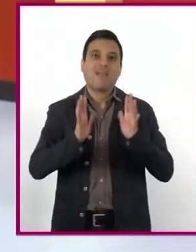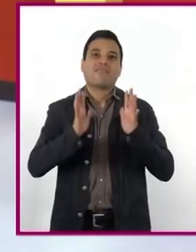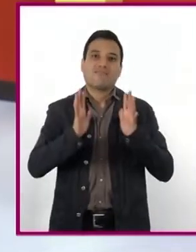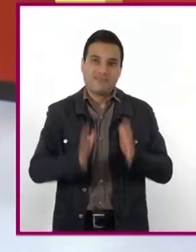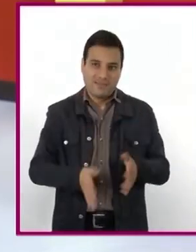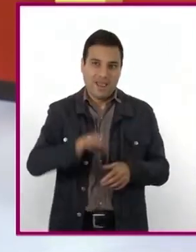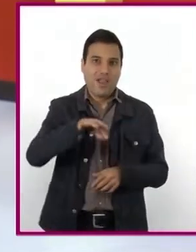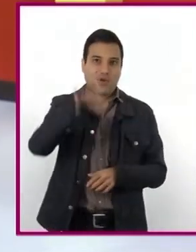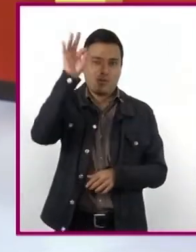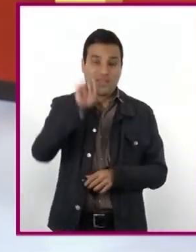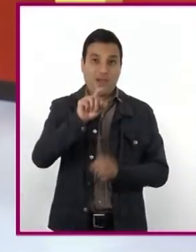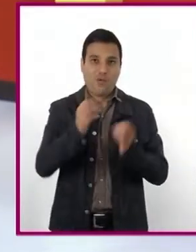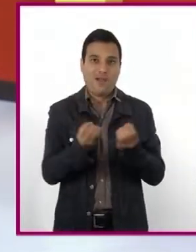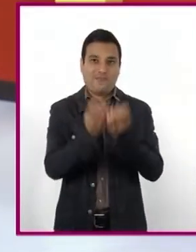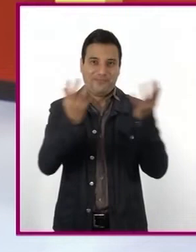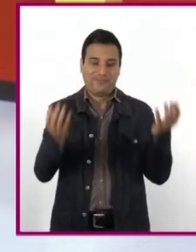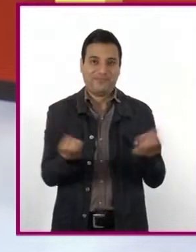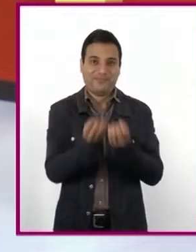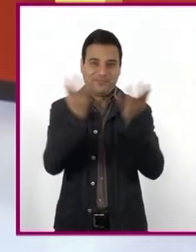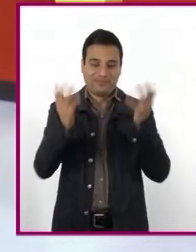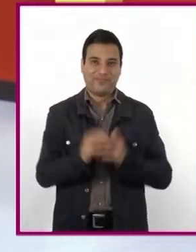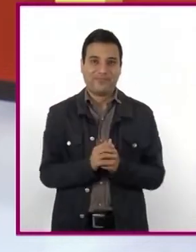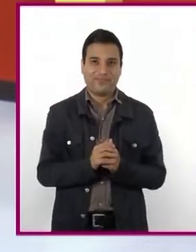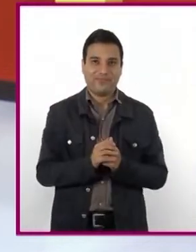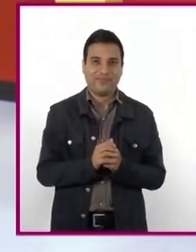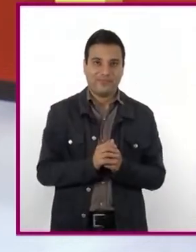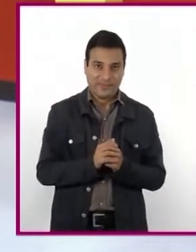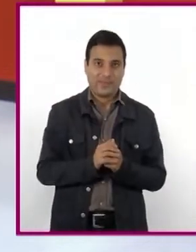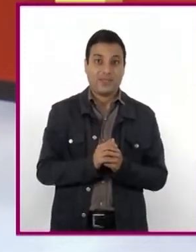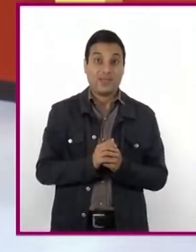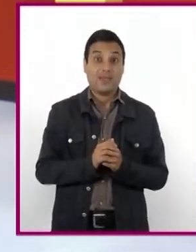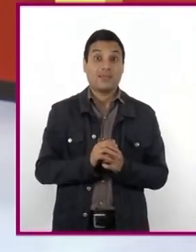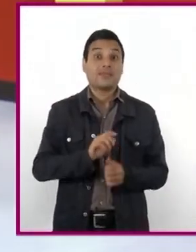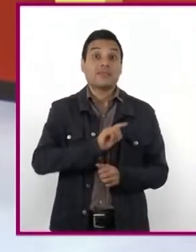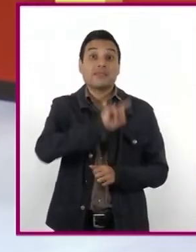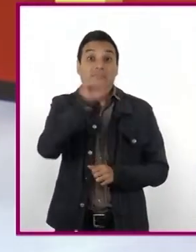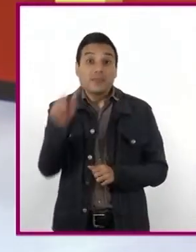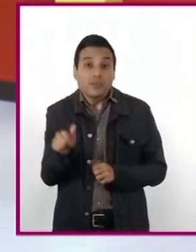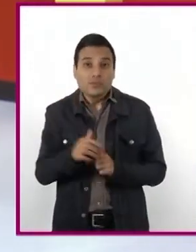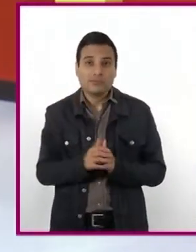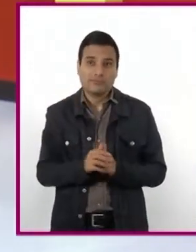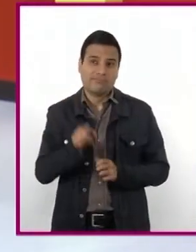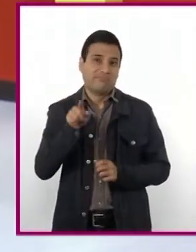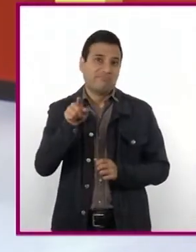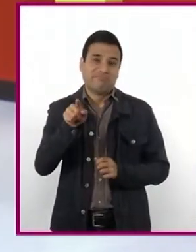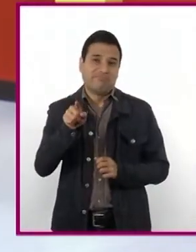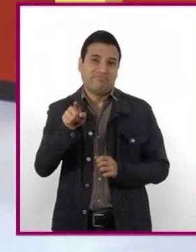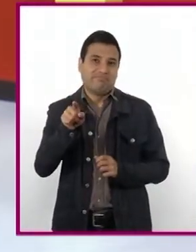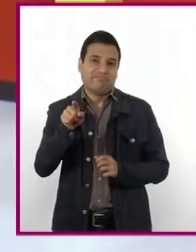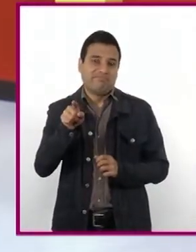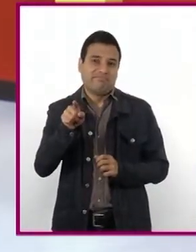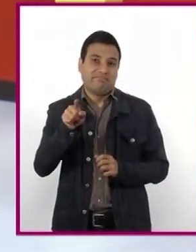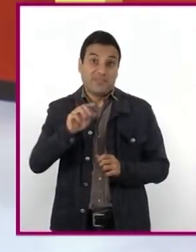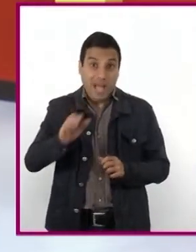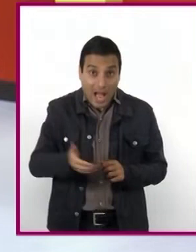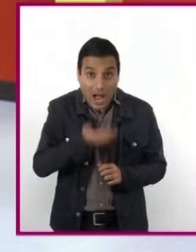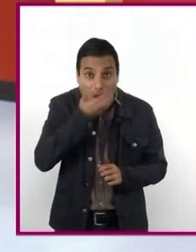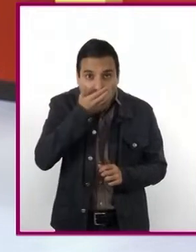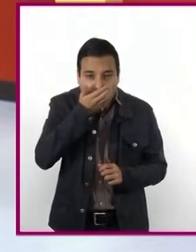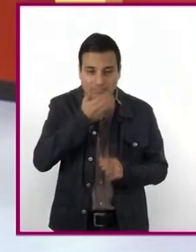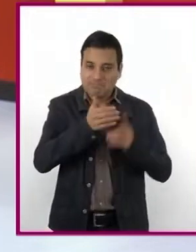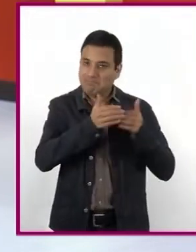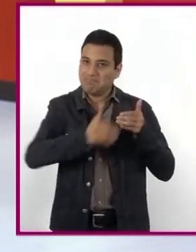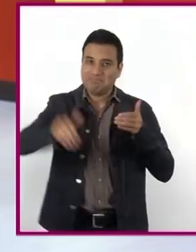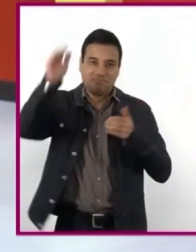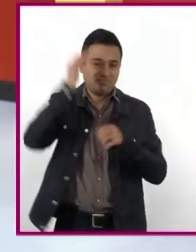buscaba y eso trajo consecuencias con las que aparentemente tendrá que vivir para siempre. ¿Qué te pareció el cuento?